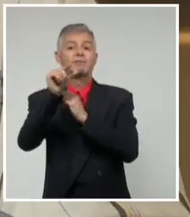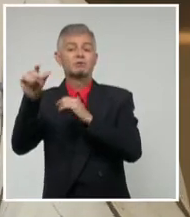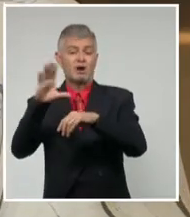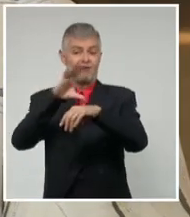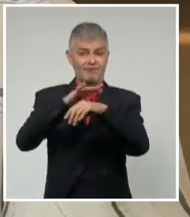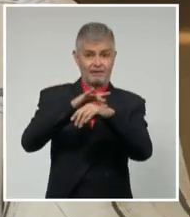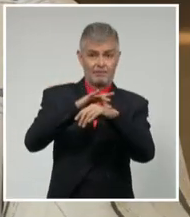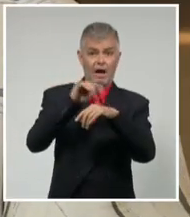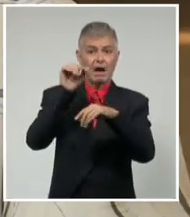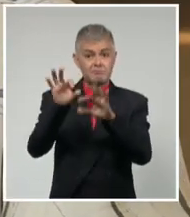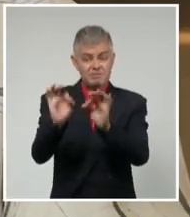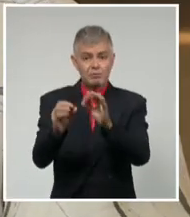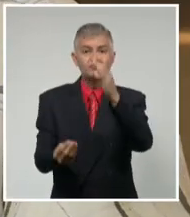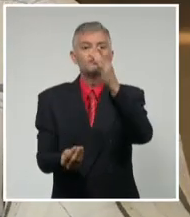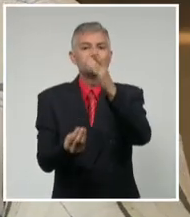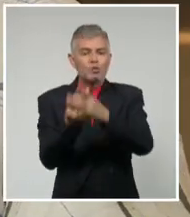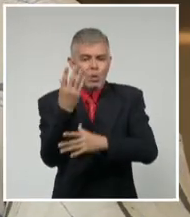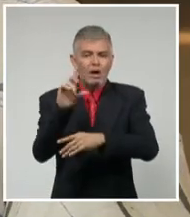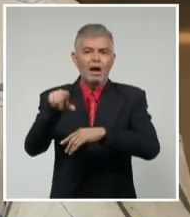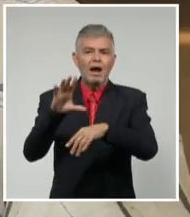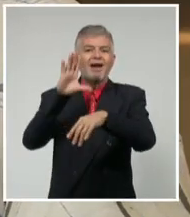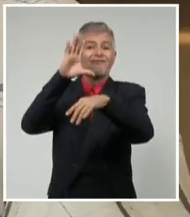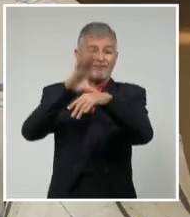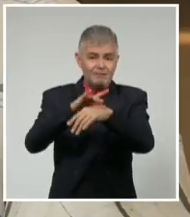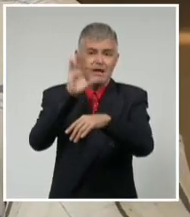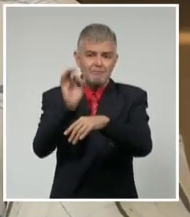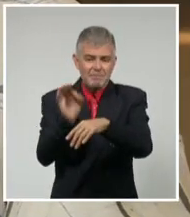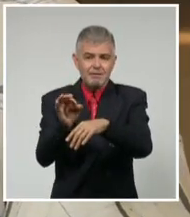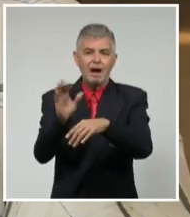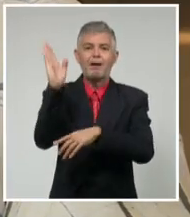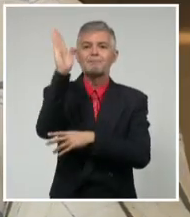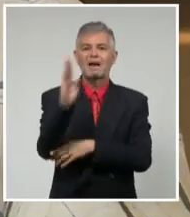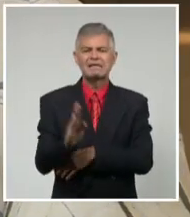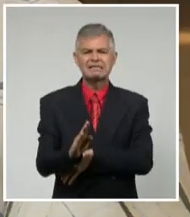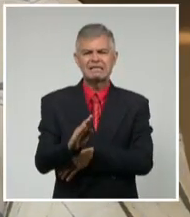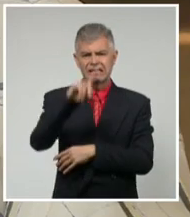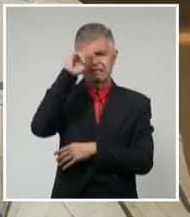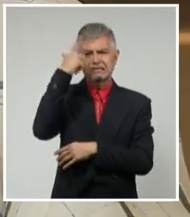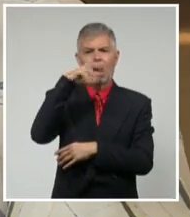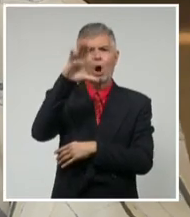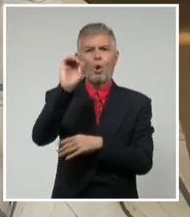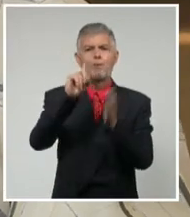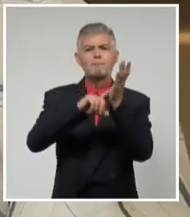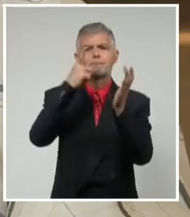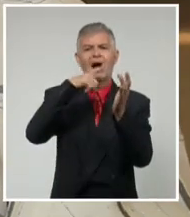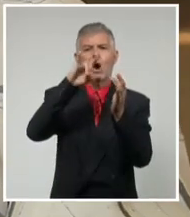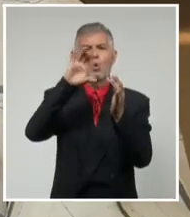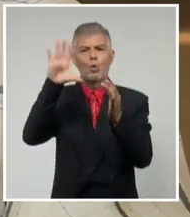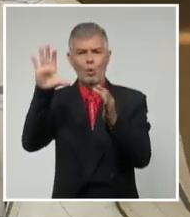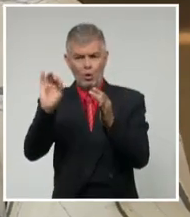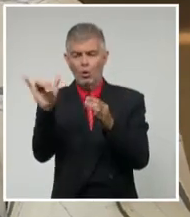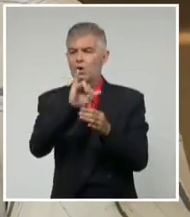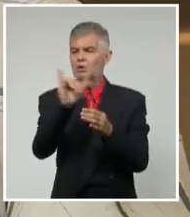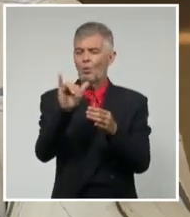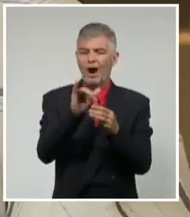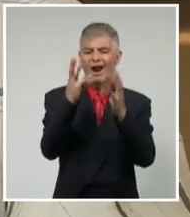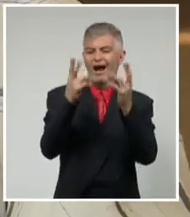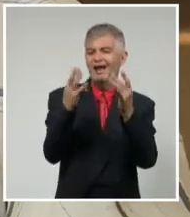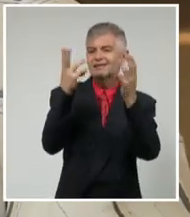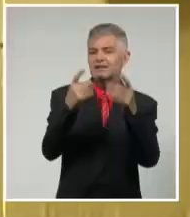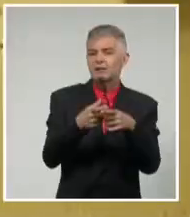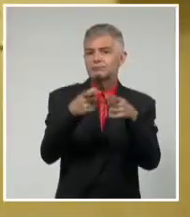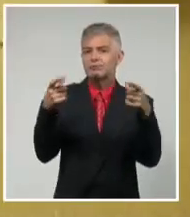la epidemia en Brasil, en San Pablo, con una tasa también creciente, y nos solicitaron